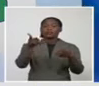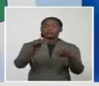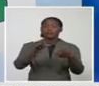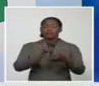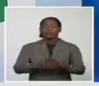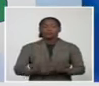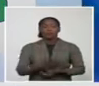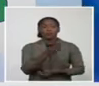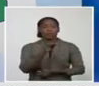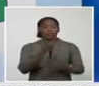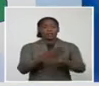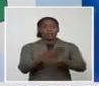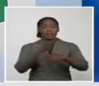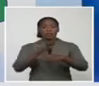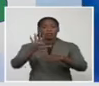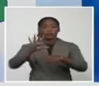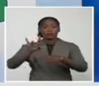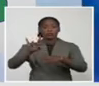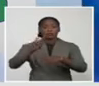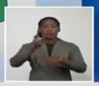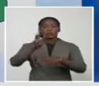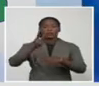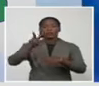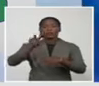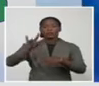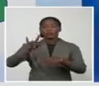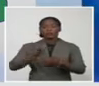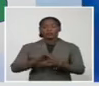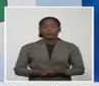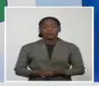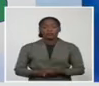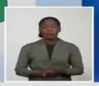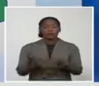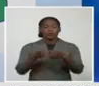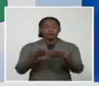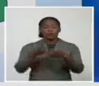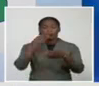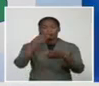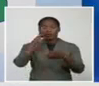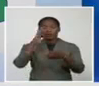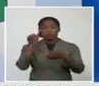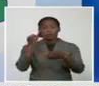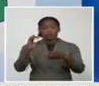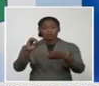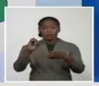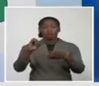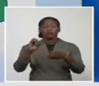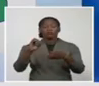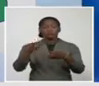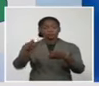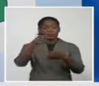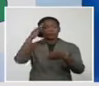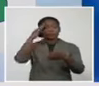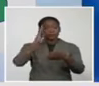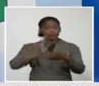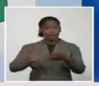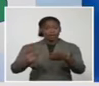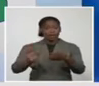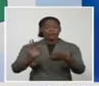339, y de 60 y más, creo que no tengo que explicar el riesgo que se sigue,